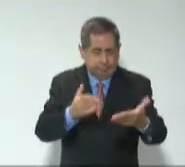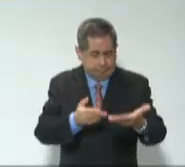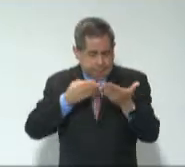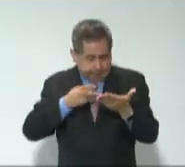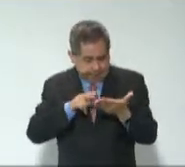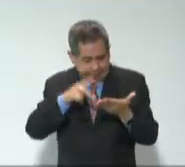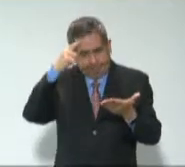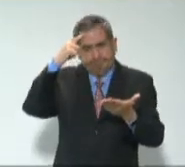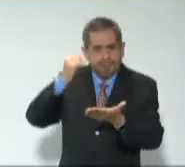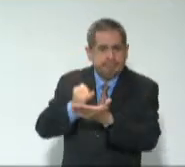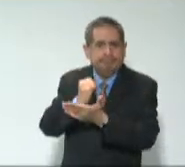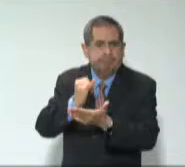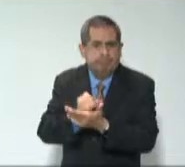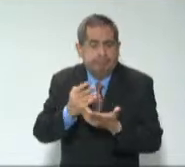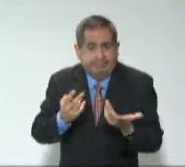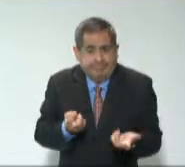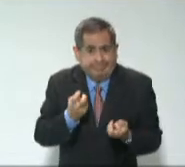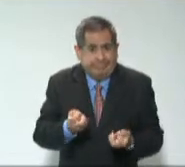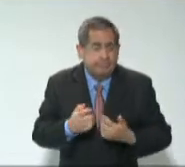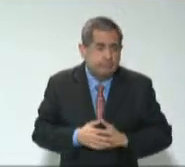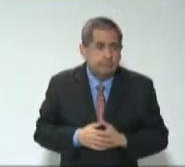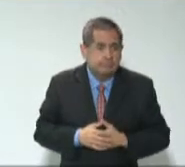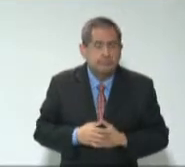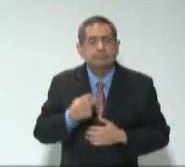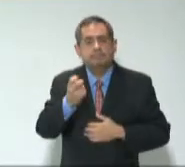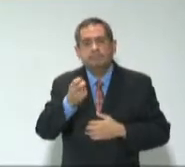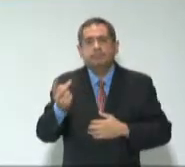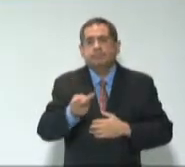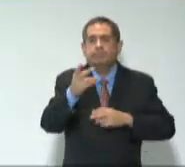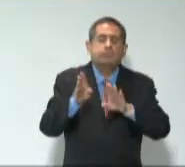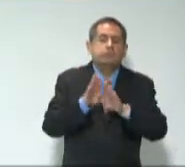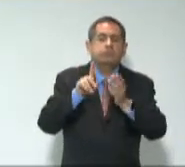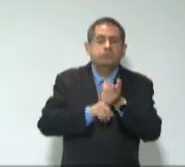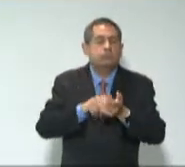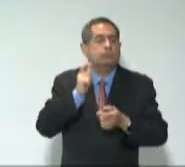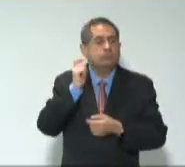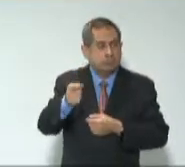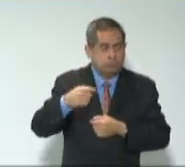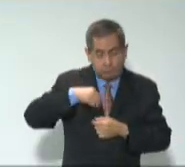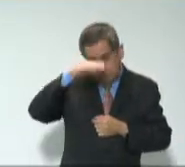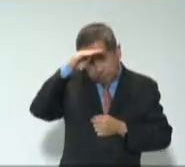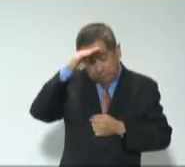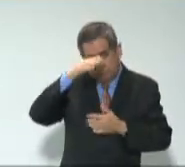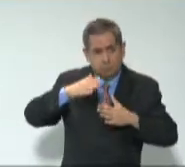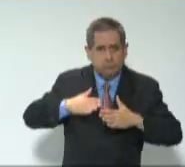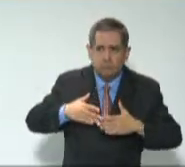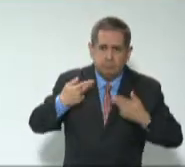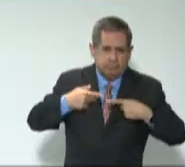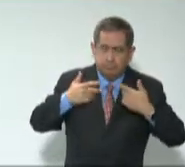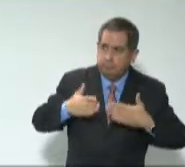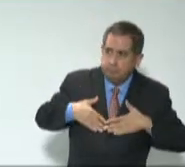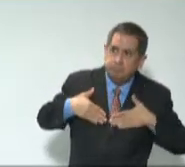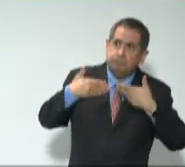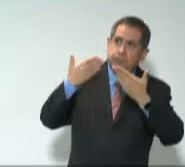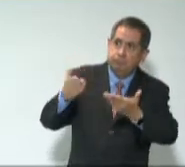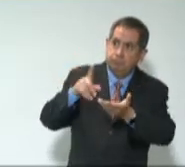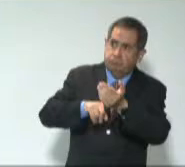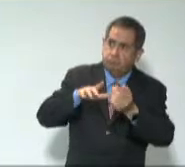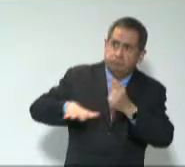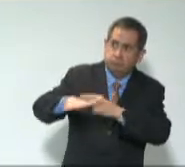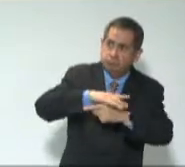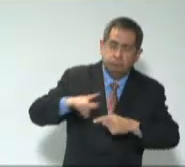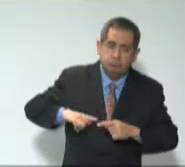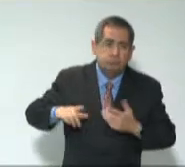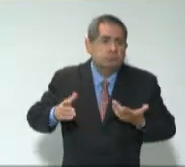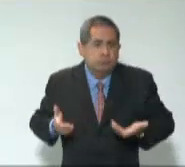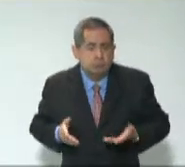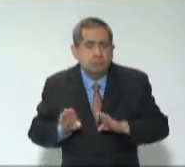reutilizados por tanto eh la pregunta de cómo se puede reconstruir la confianza de la ciudadanía en el sector público en las